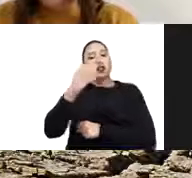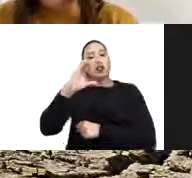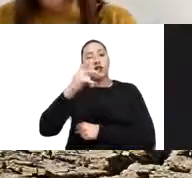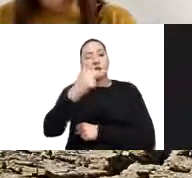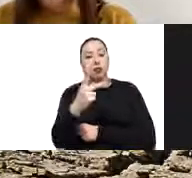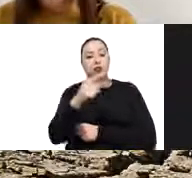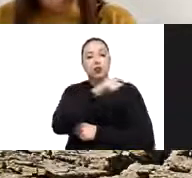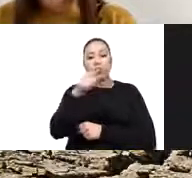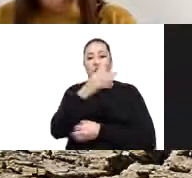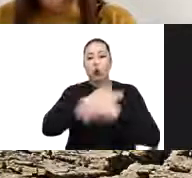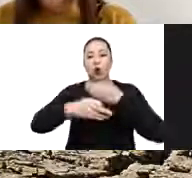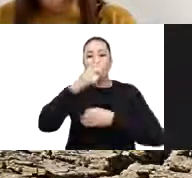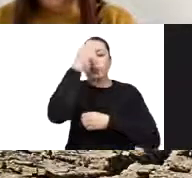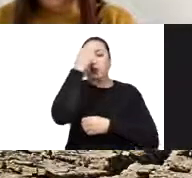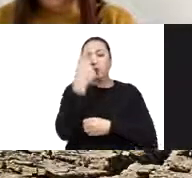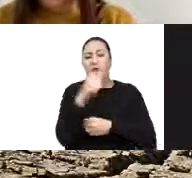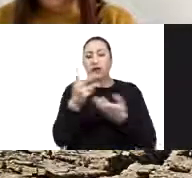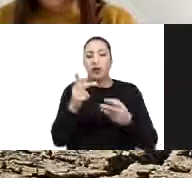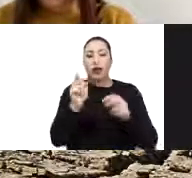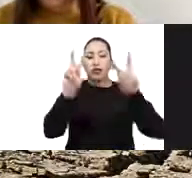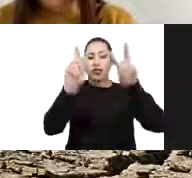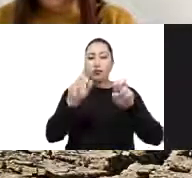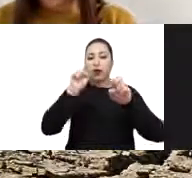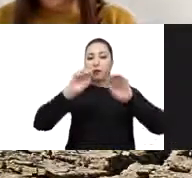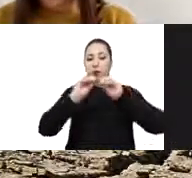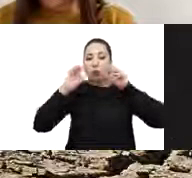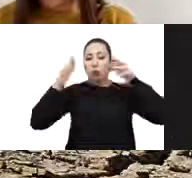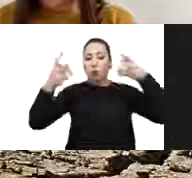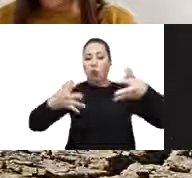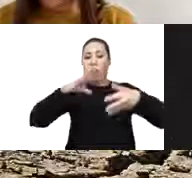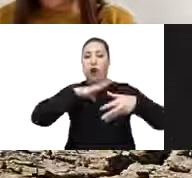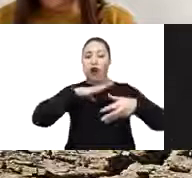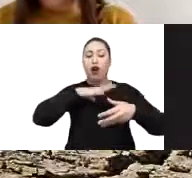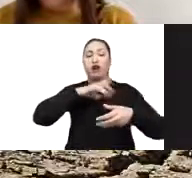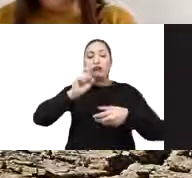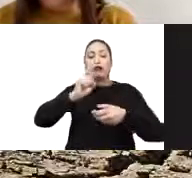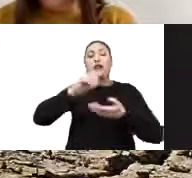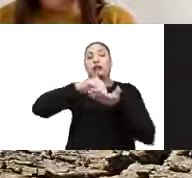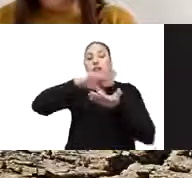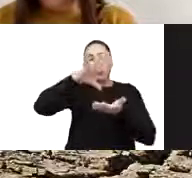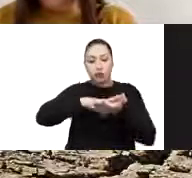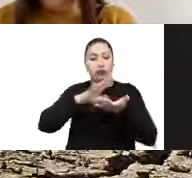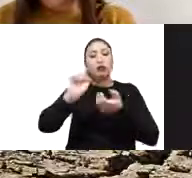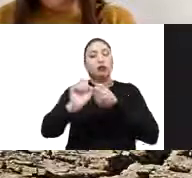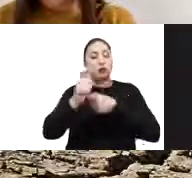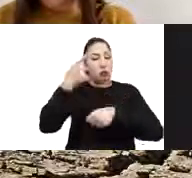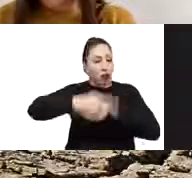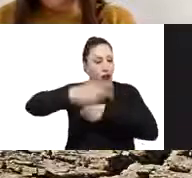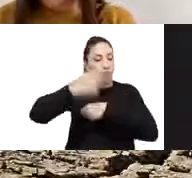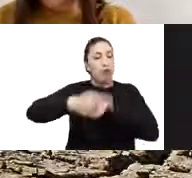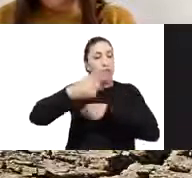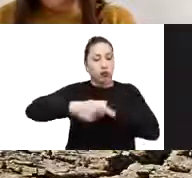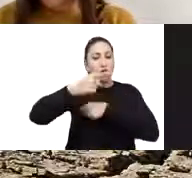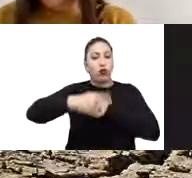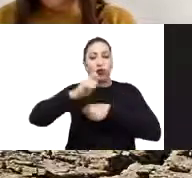incorporar los efectos del cambio climático como un riesgo en la cartera del